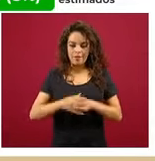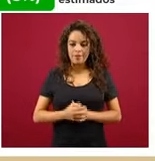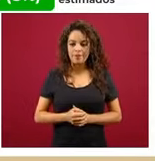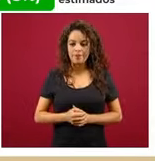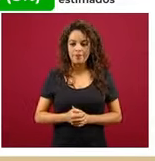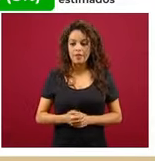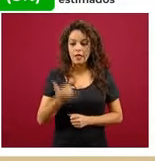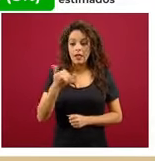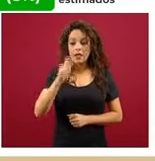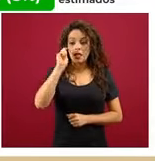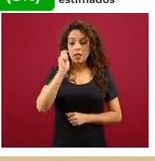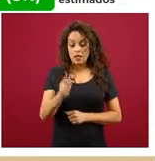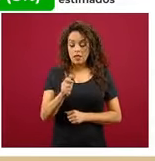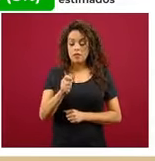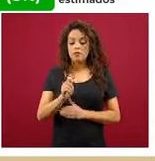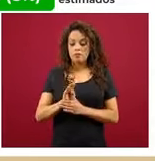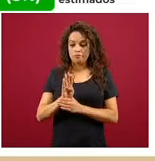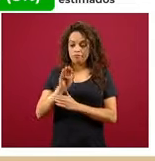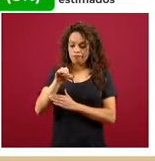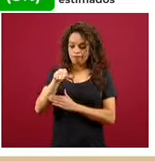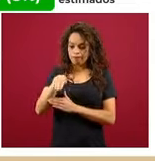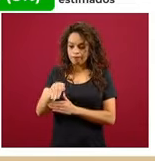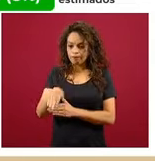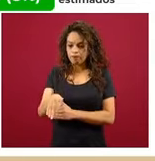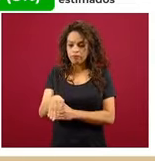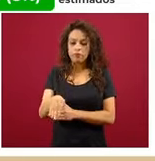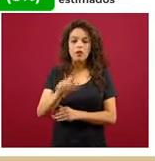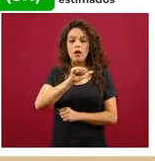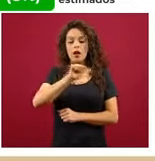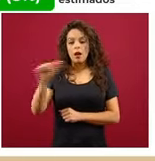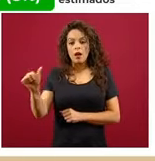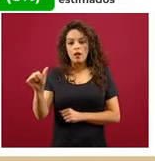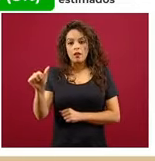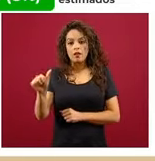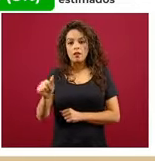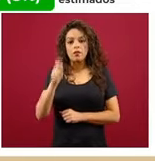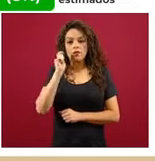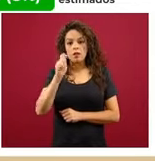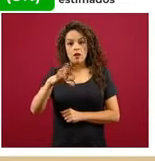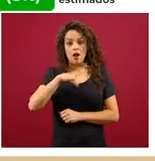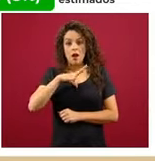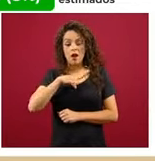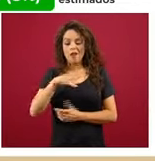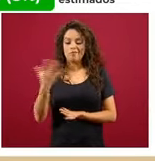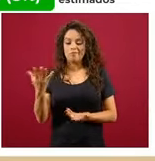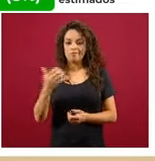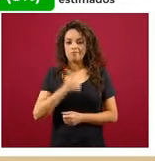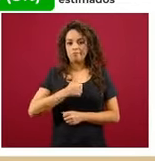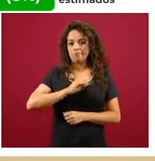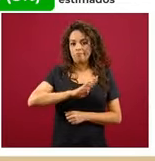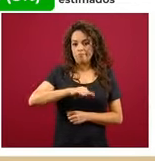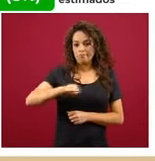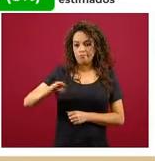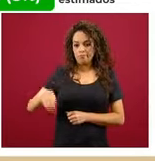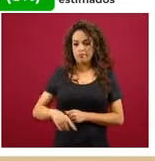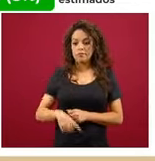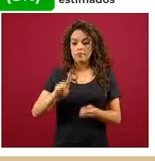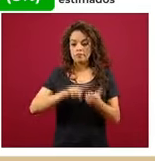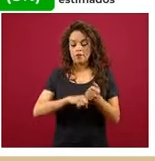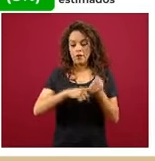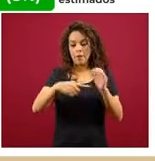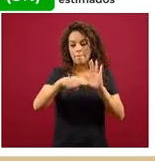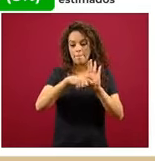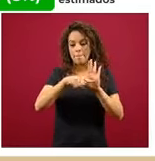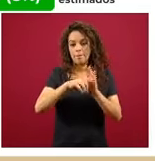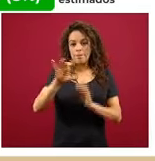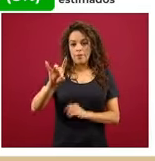tendencia descendente en relación a la presentación y ocurrencia de defunciones, siendo de menos 36 la